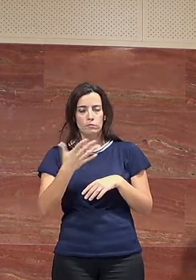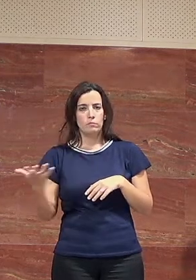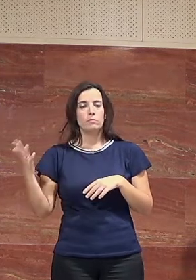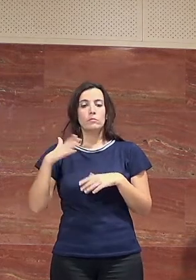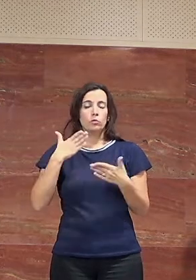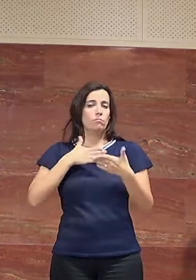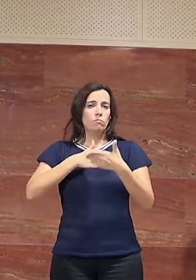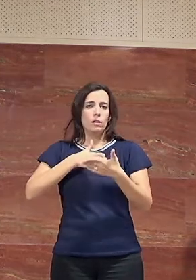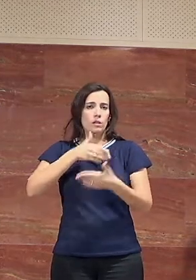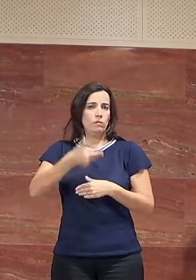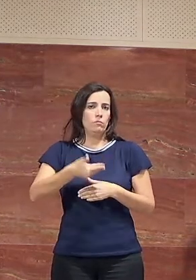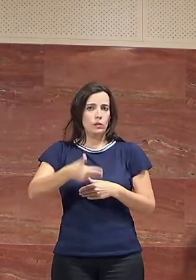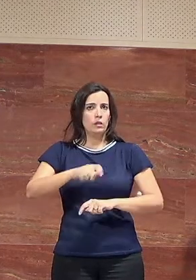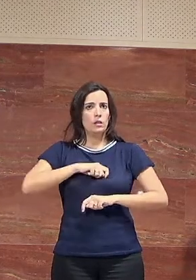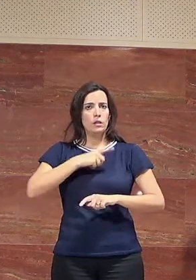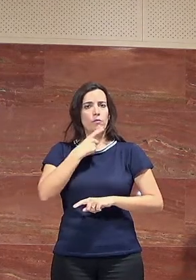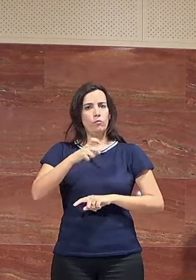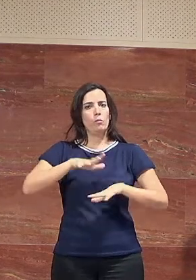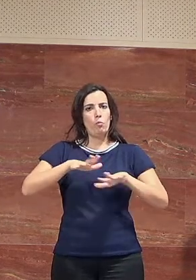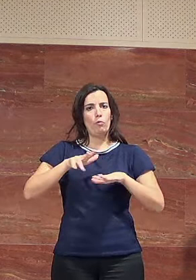que dificultan la movilidad peatonal.